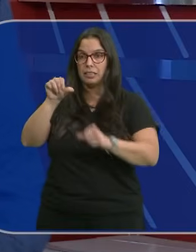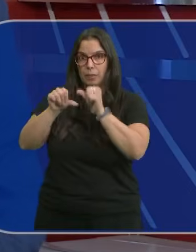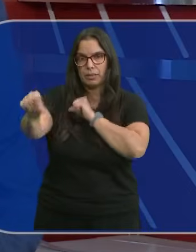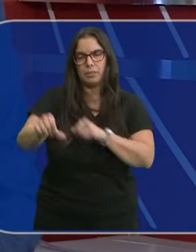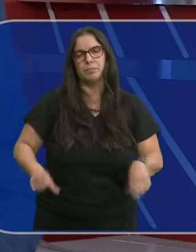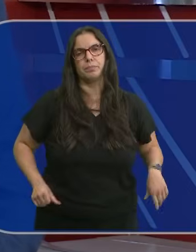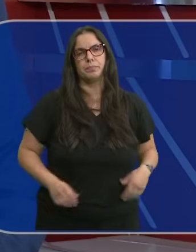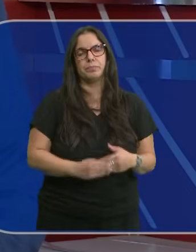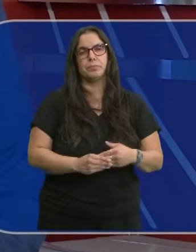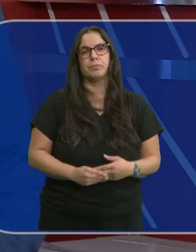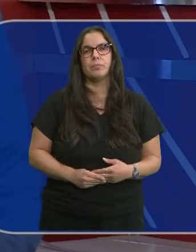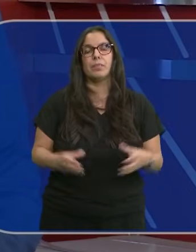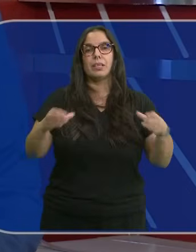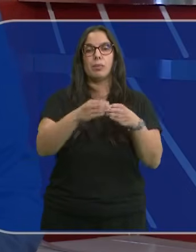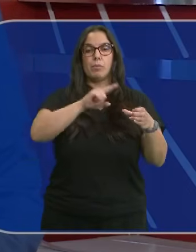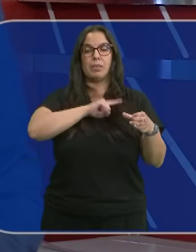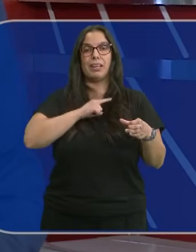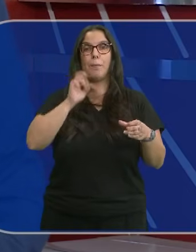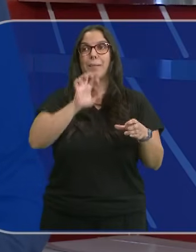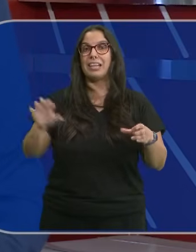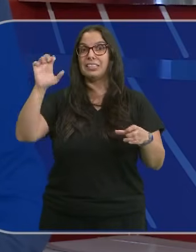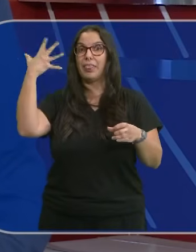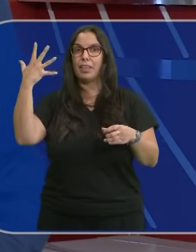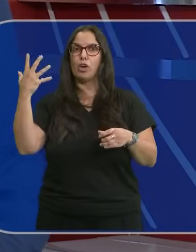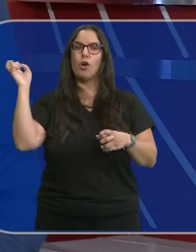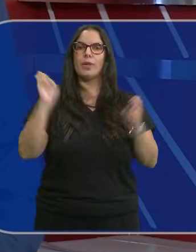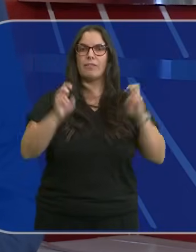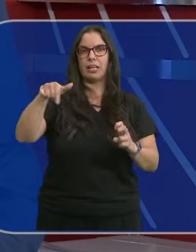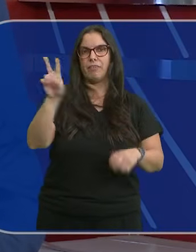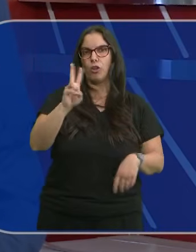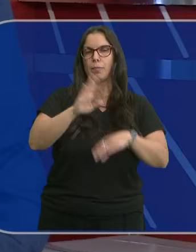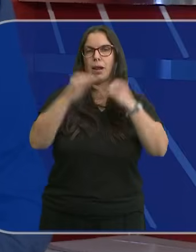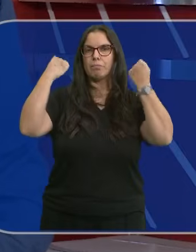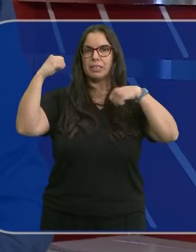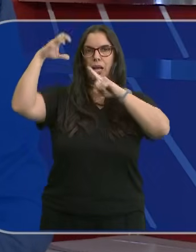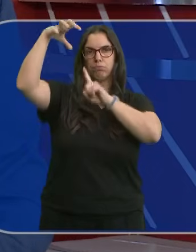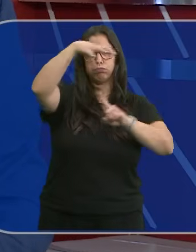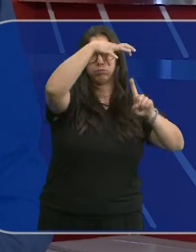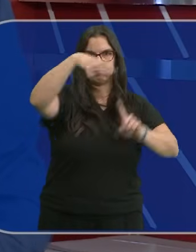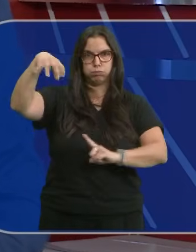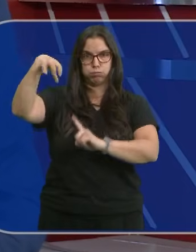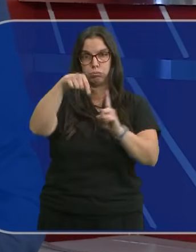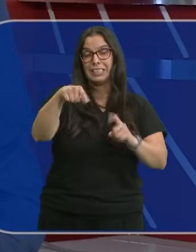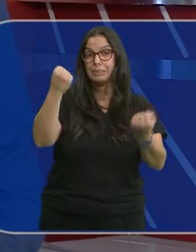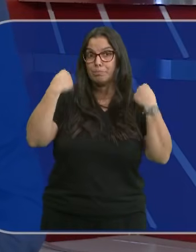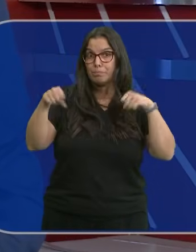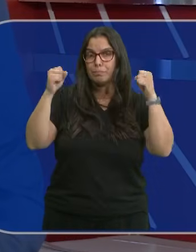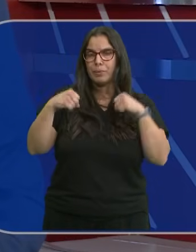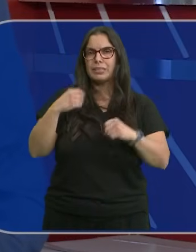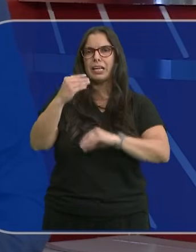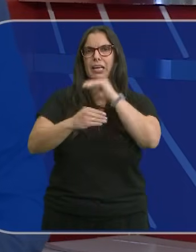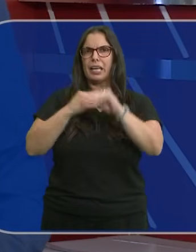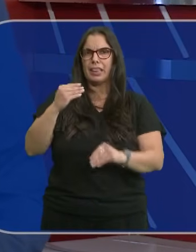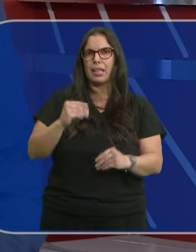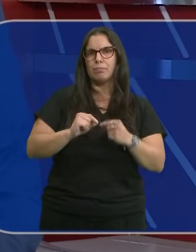Las Fuerzas Armadas de 5 países están ensayando saltos en paracaídas en Valladolid. Es el ejercicio Long Paratrooper, en el que se lanzan a